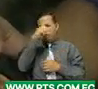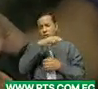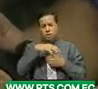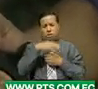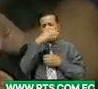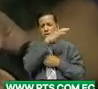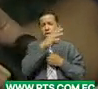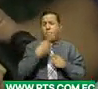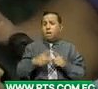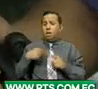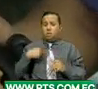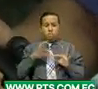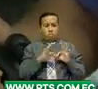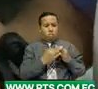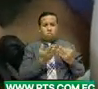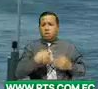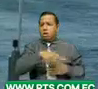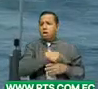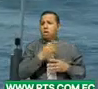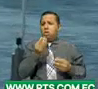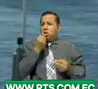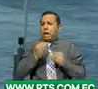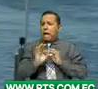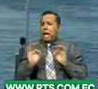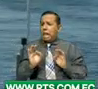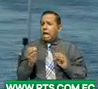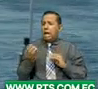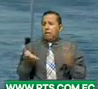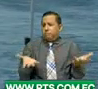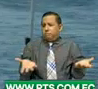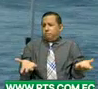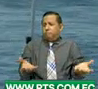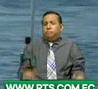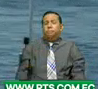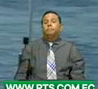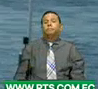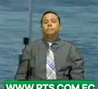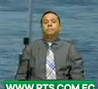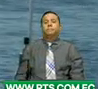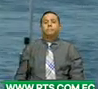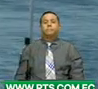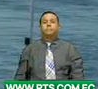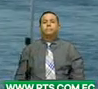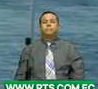nuestra familia se muere de hambre con cámaras de eduardo garcía desde la provincia de manabí informó cuenta